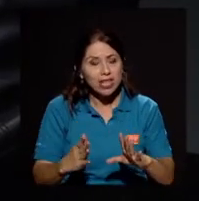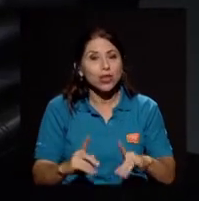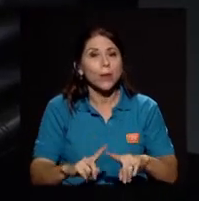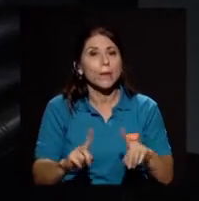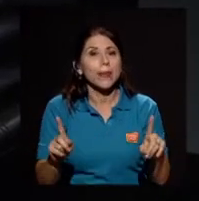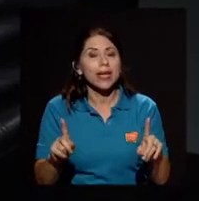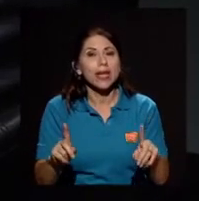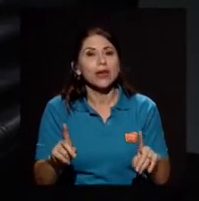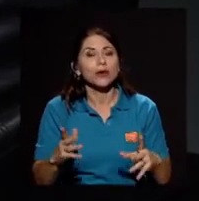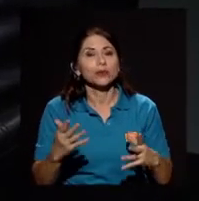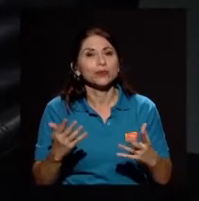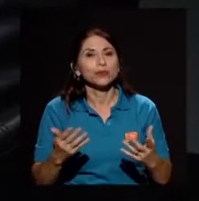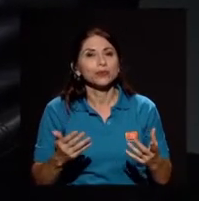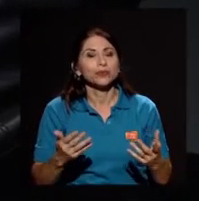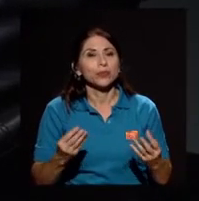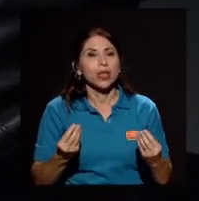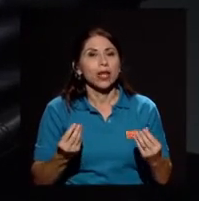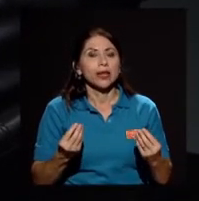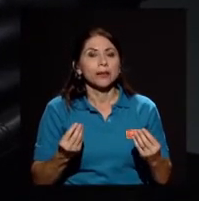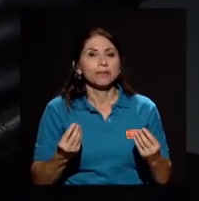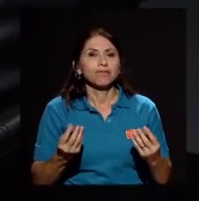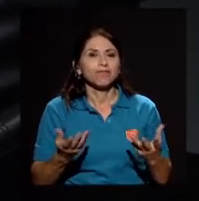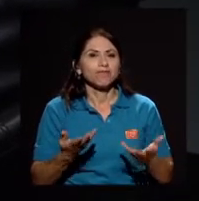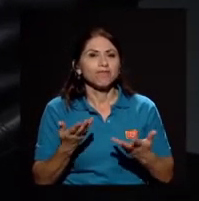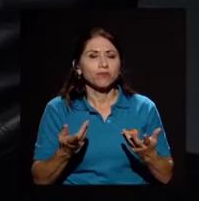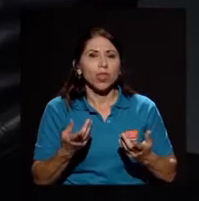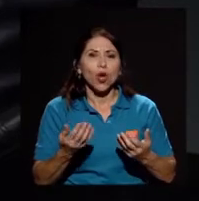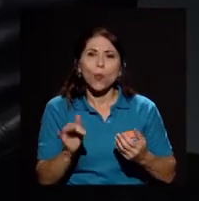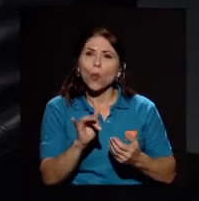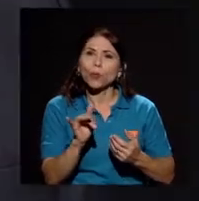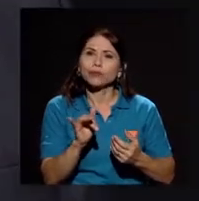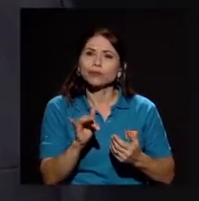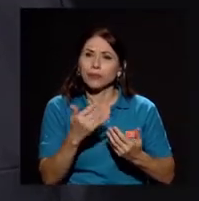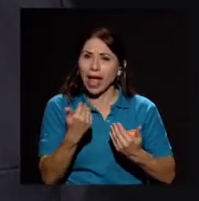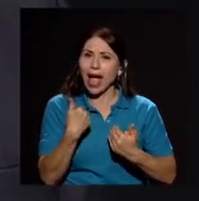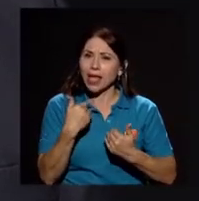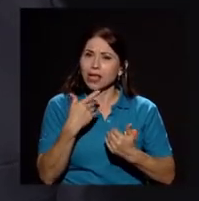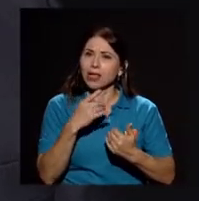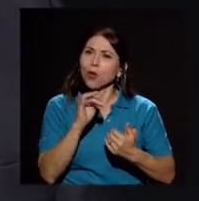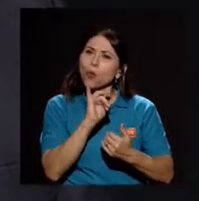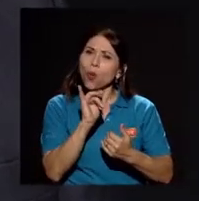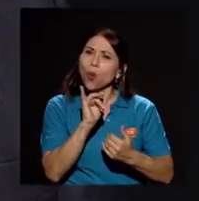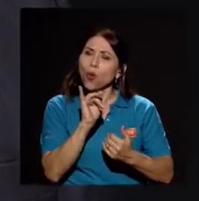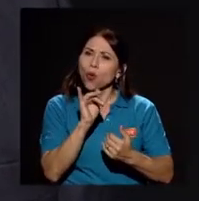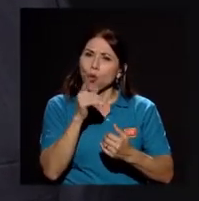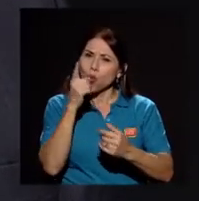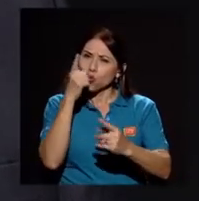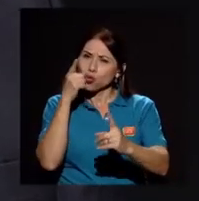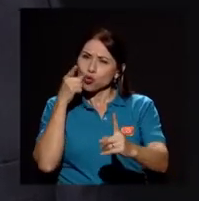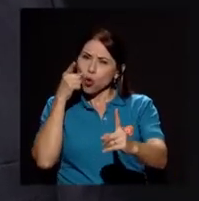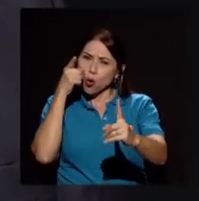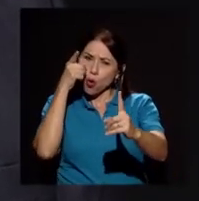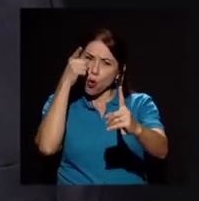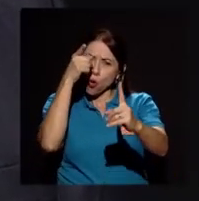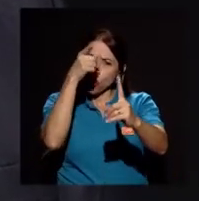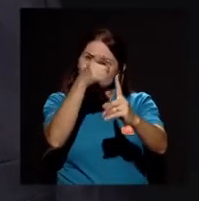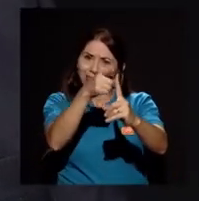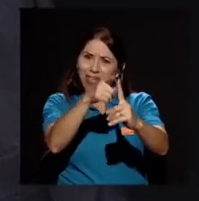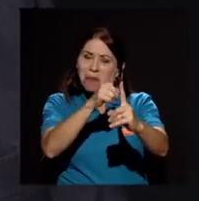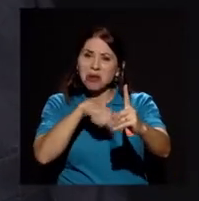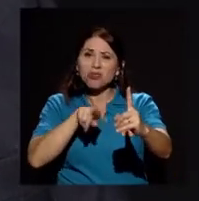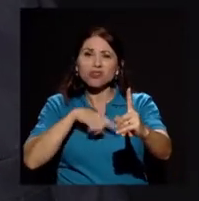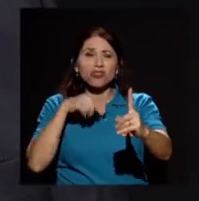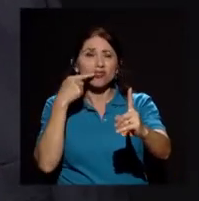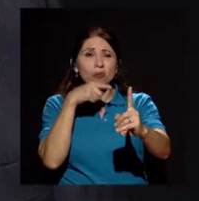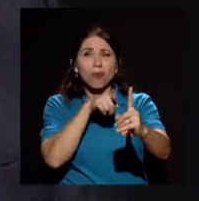cierto como podríamos llamarlo un cierto norte que se perseguía de alguna manera eso lo hemos ido perdiendo y si nos